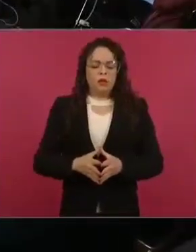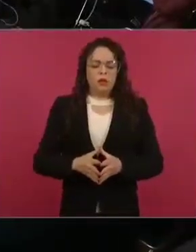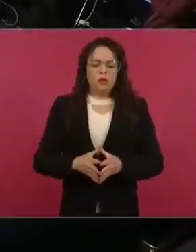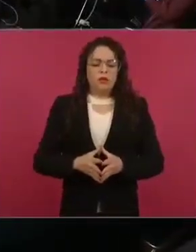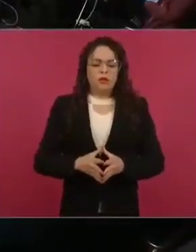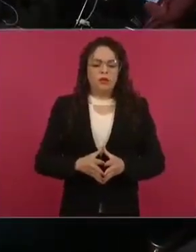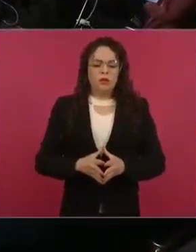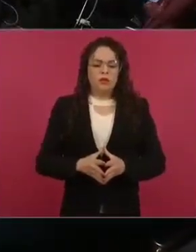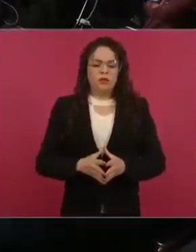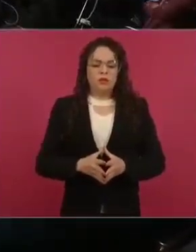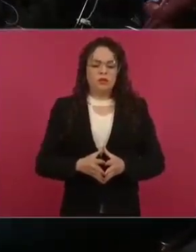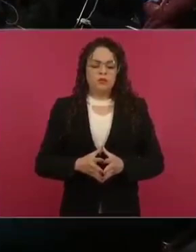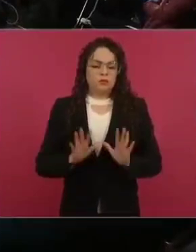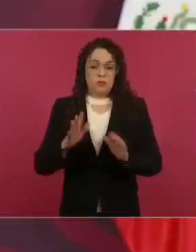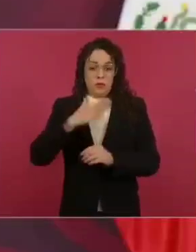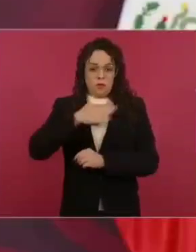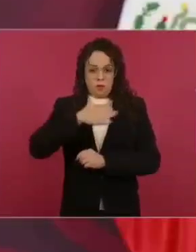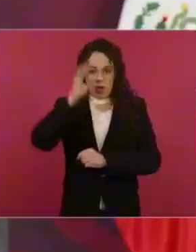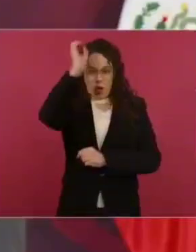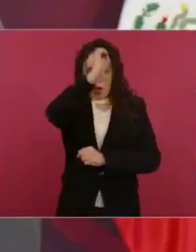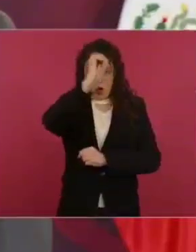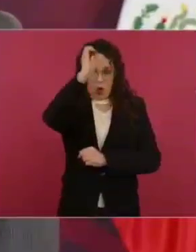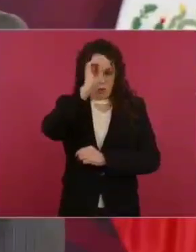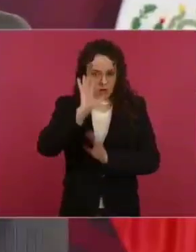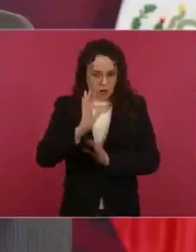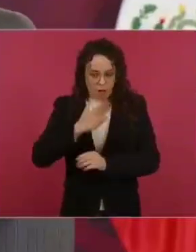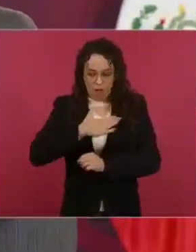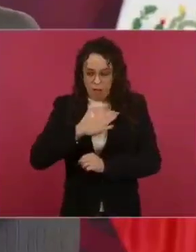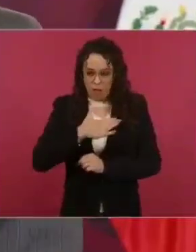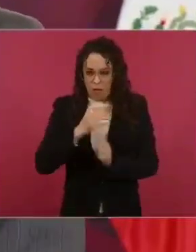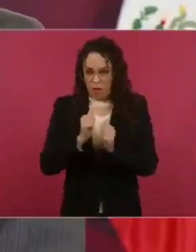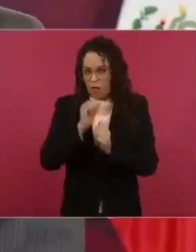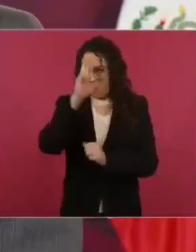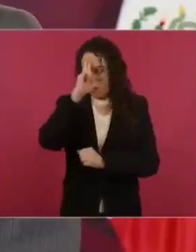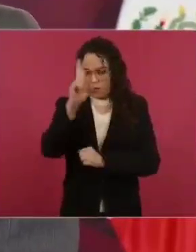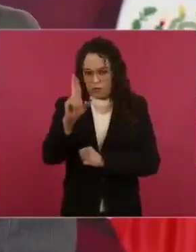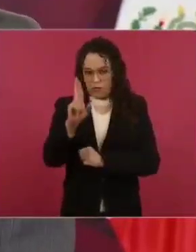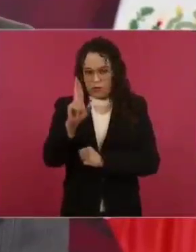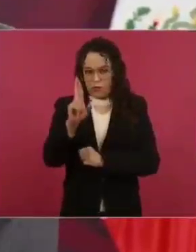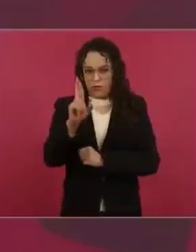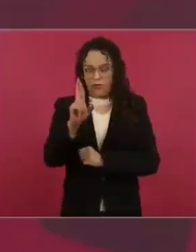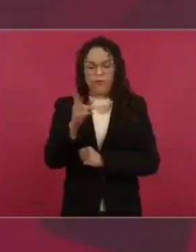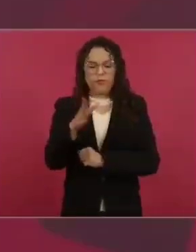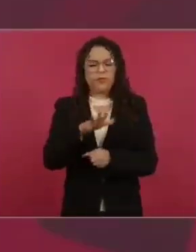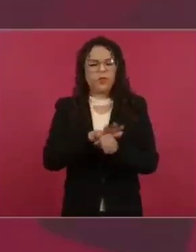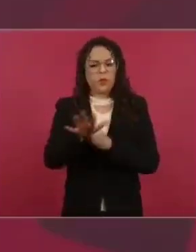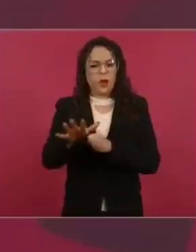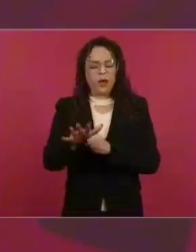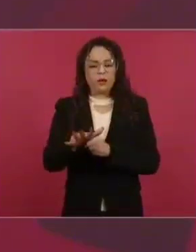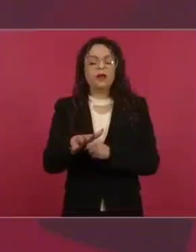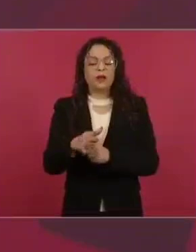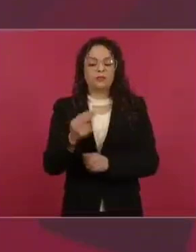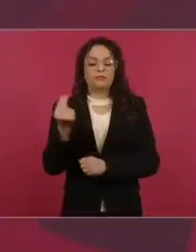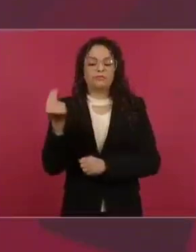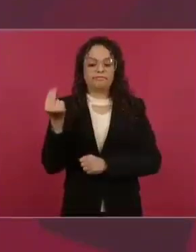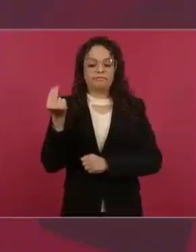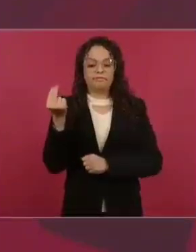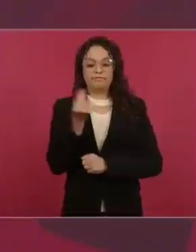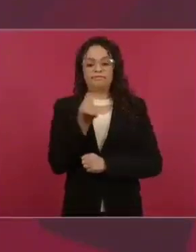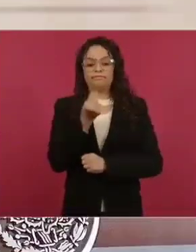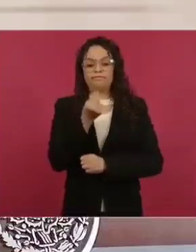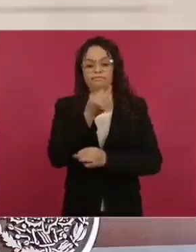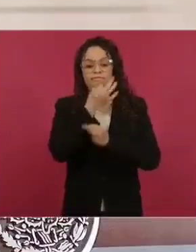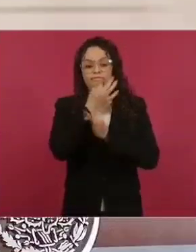que López Obrador esto, López Obrador el otro, se creyeron lo de que fue al funeral de la mamá del Chapo, muchos cayeron, es